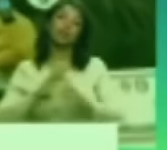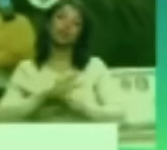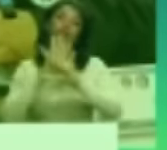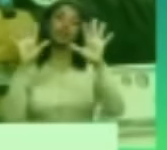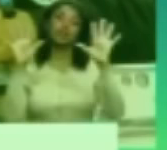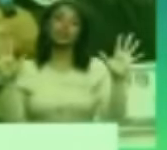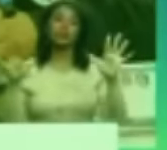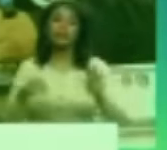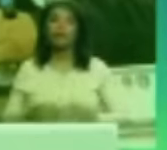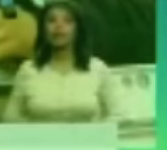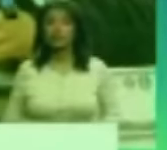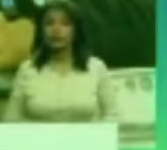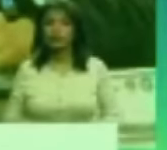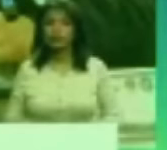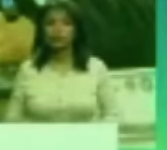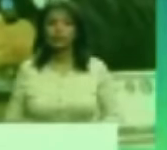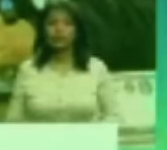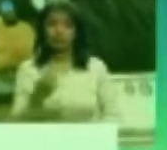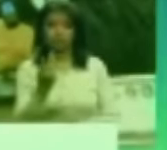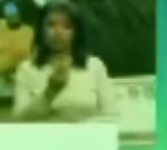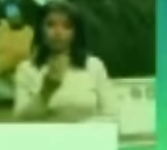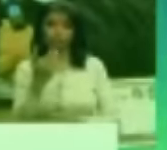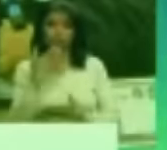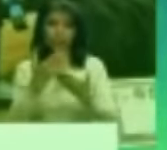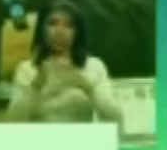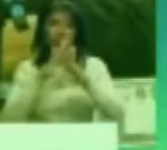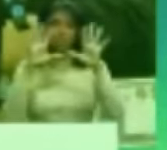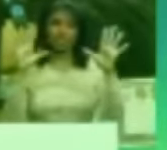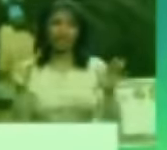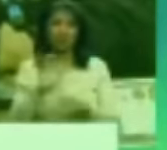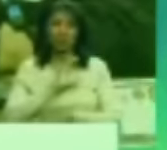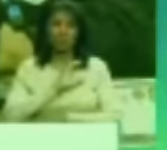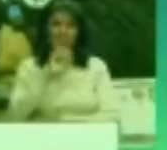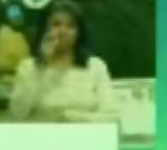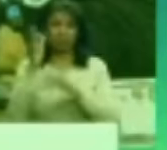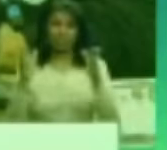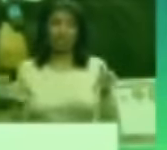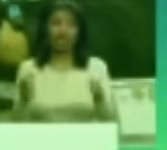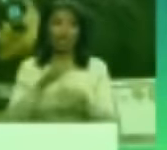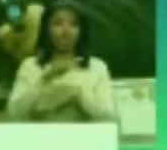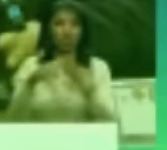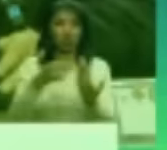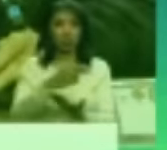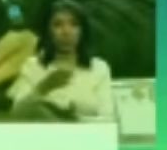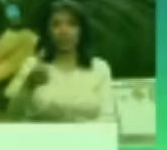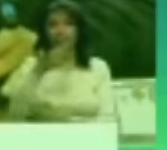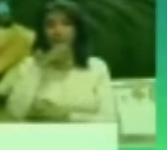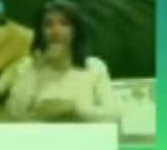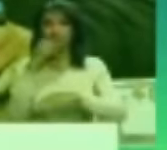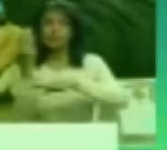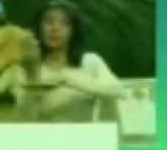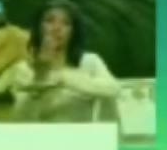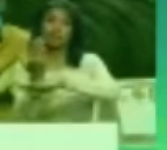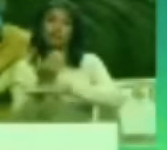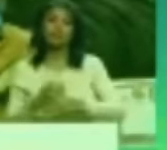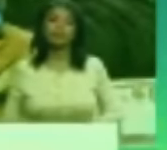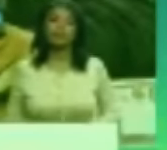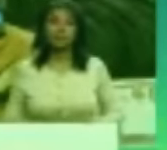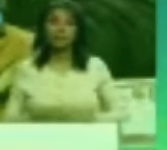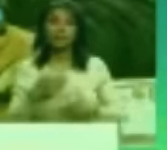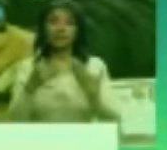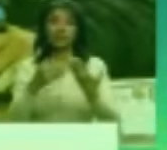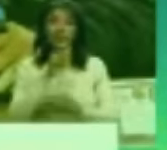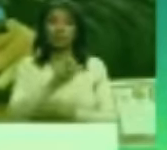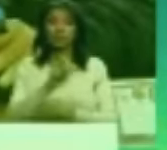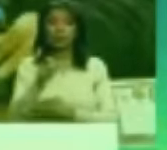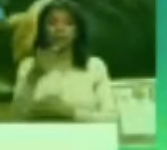Fiscal, buenos días, comisionado Núñez, a los medios de comunicación y al público que nos